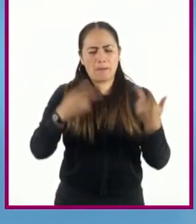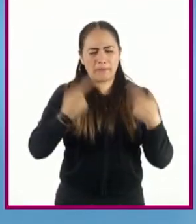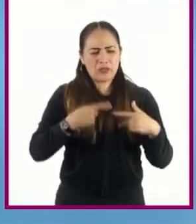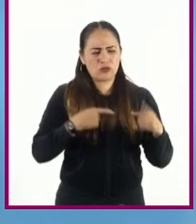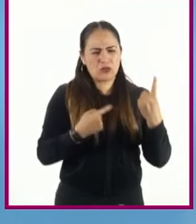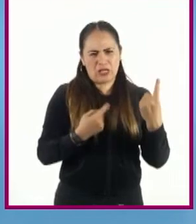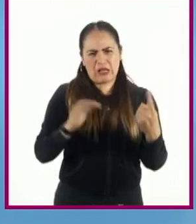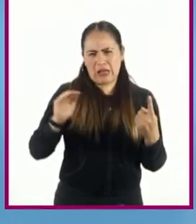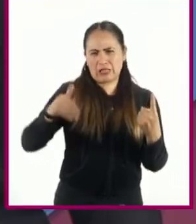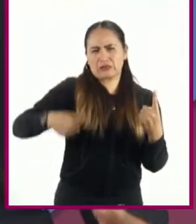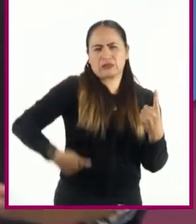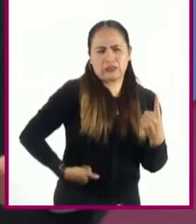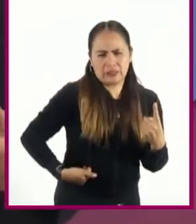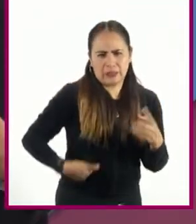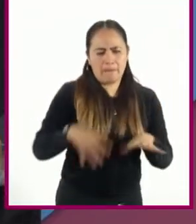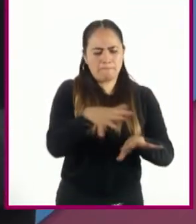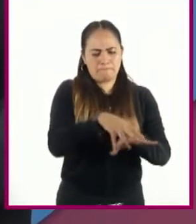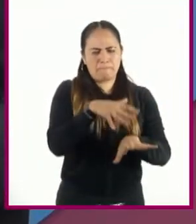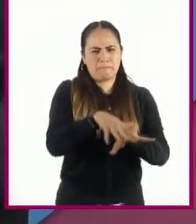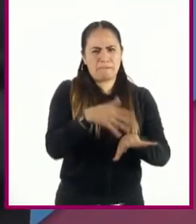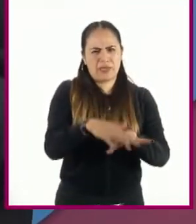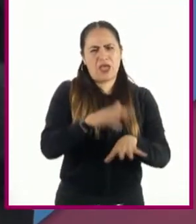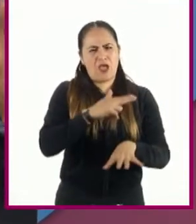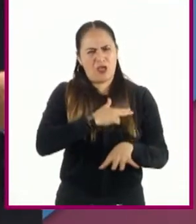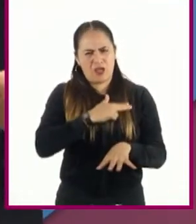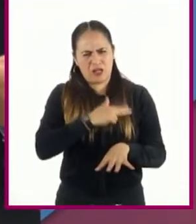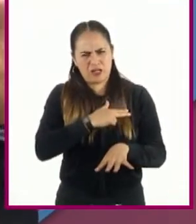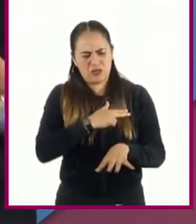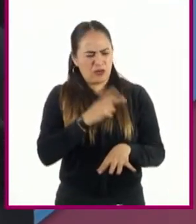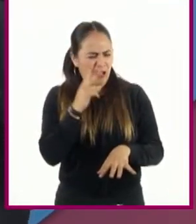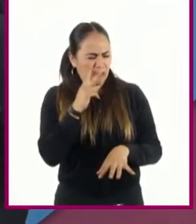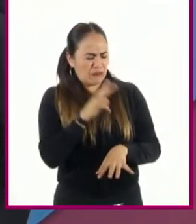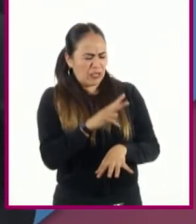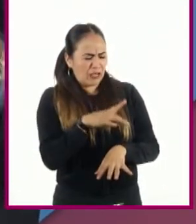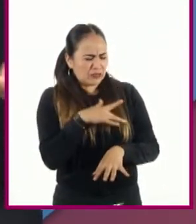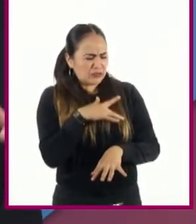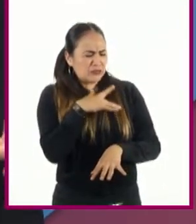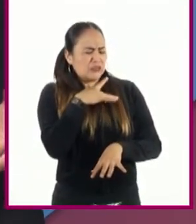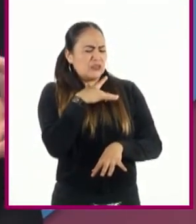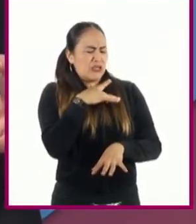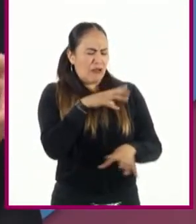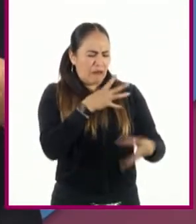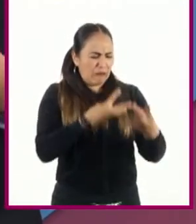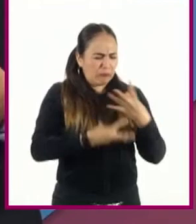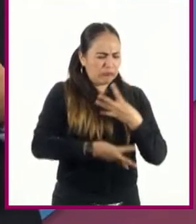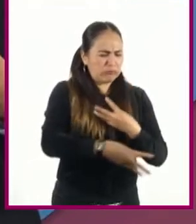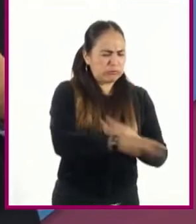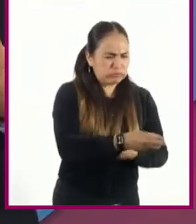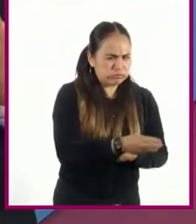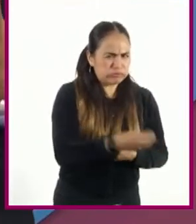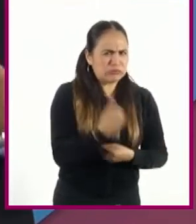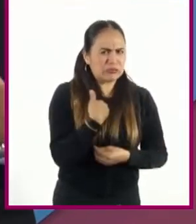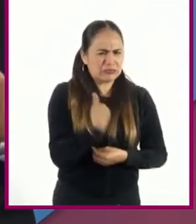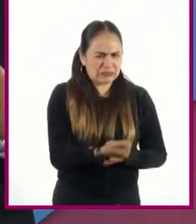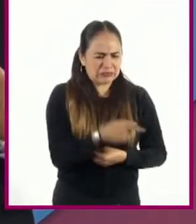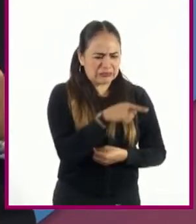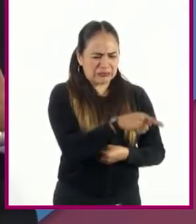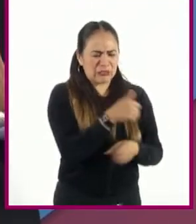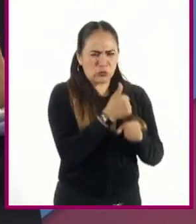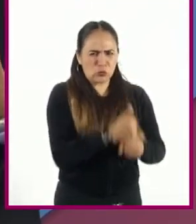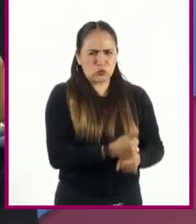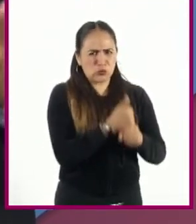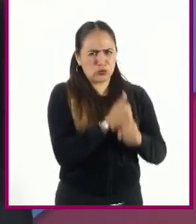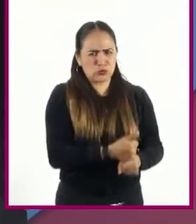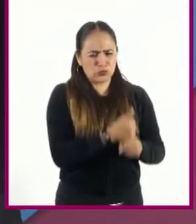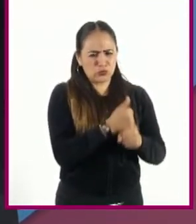y se lastimó el pie, claro que debemos poder sentir su dolor y ponernos en su lugar, comprendiendo que está sufriendo y